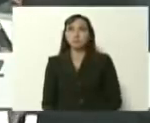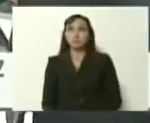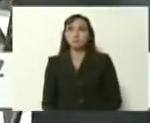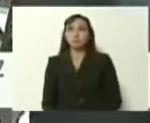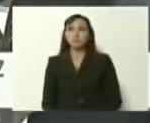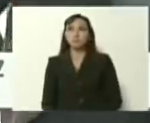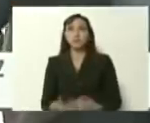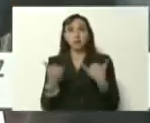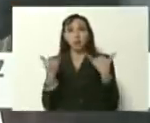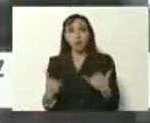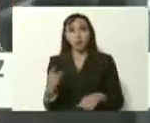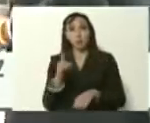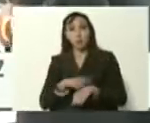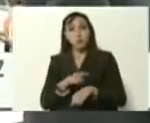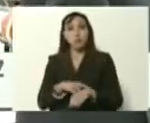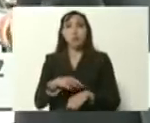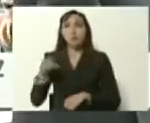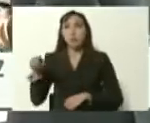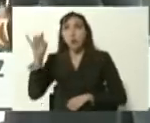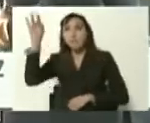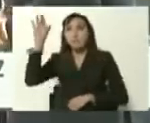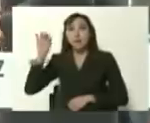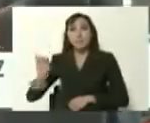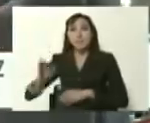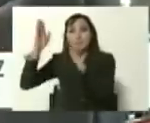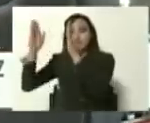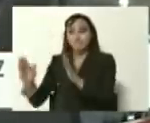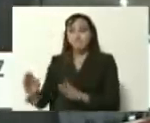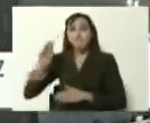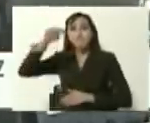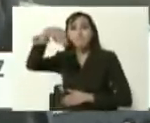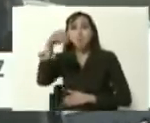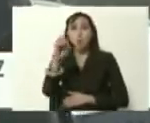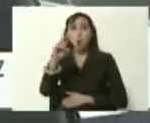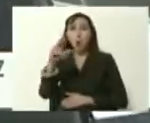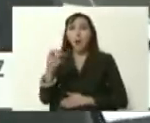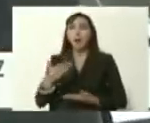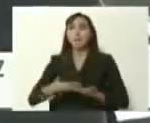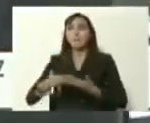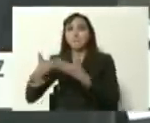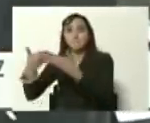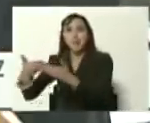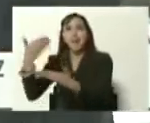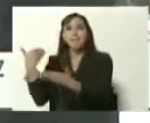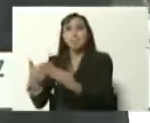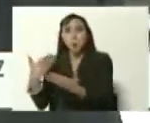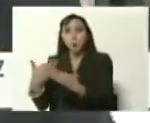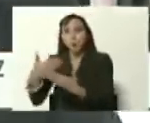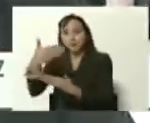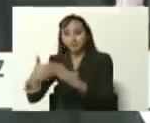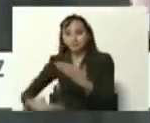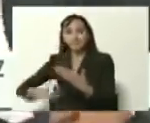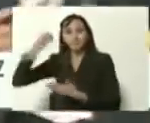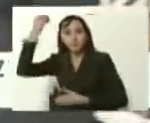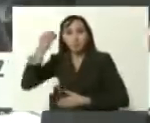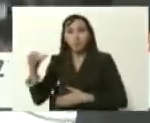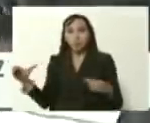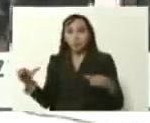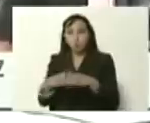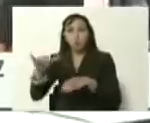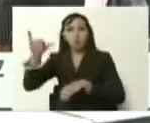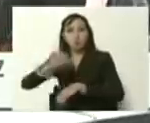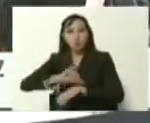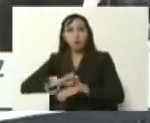En este momento el pastor Miguel Mora entrega las propuestas que desde su congregación hacen